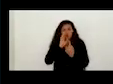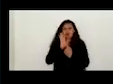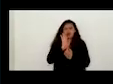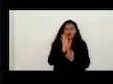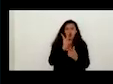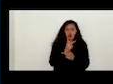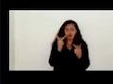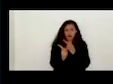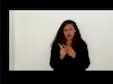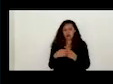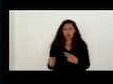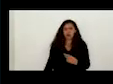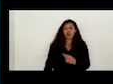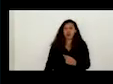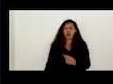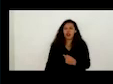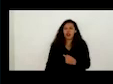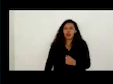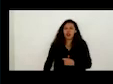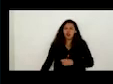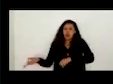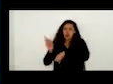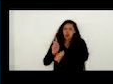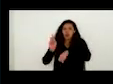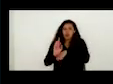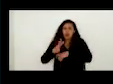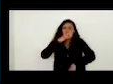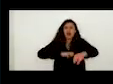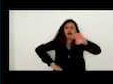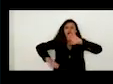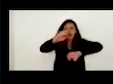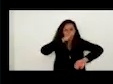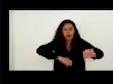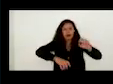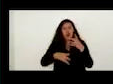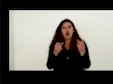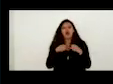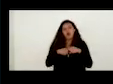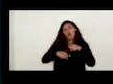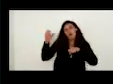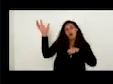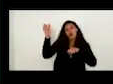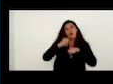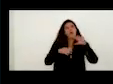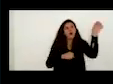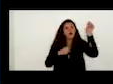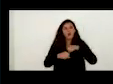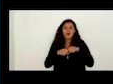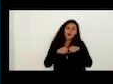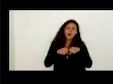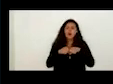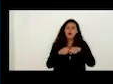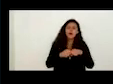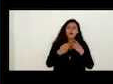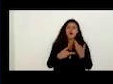que obtienen diariamente de algunas empresas y algunos supermercados que eran los que